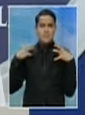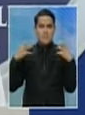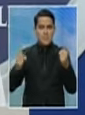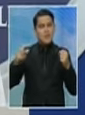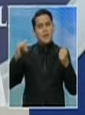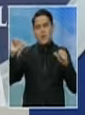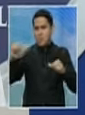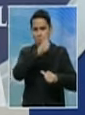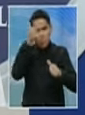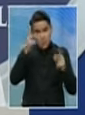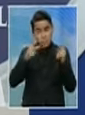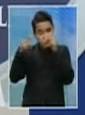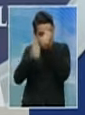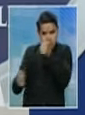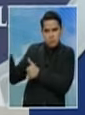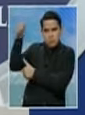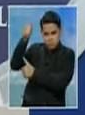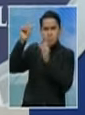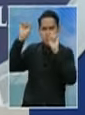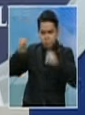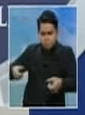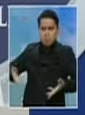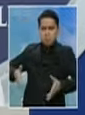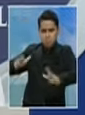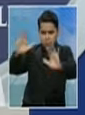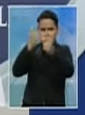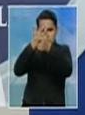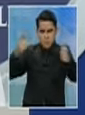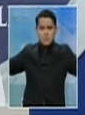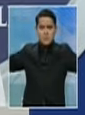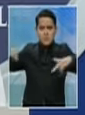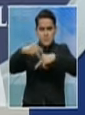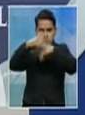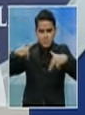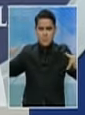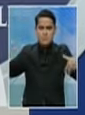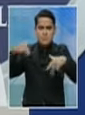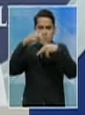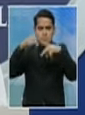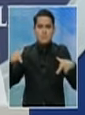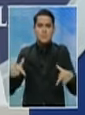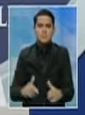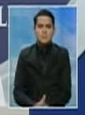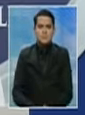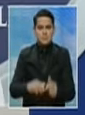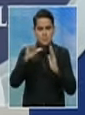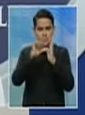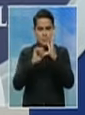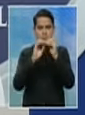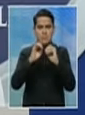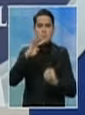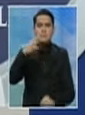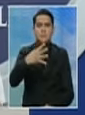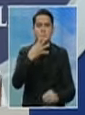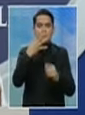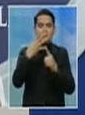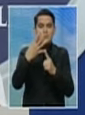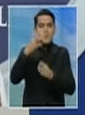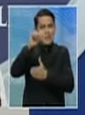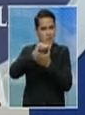otros altos funcionarios de las instituciones centralizadas y descentralizadas. Artículo 4.